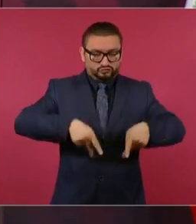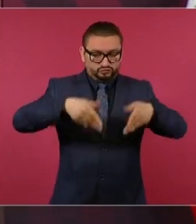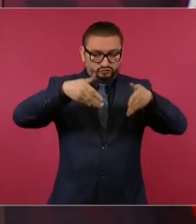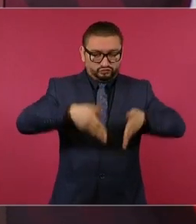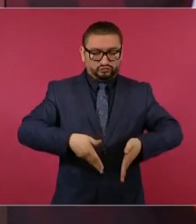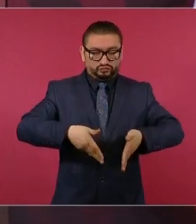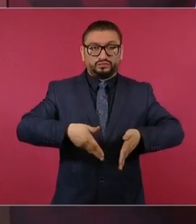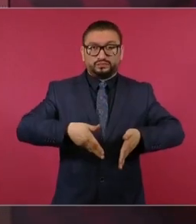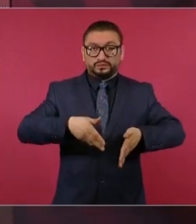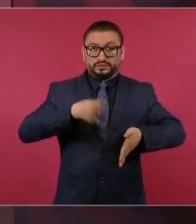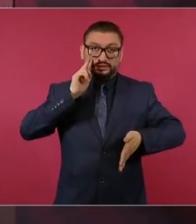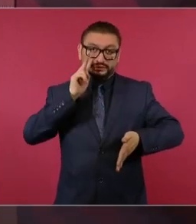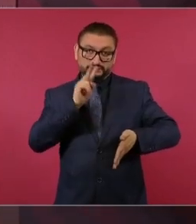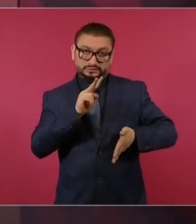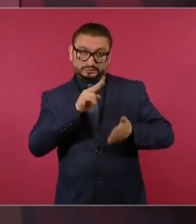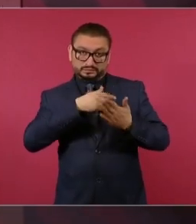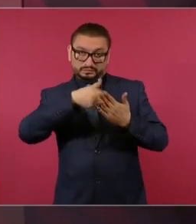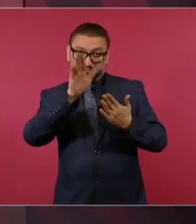blanqueados,